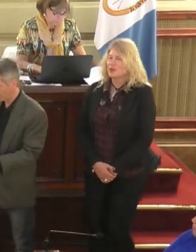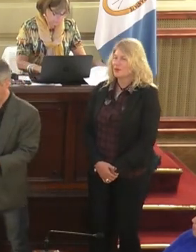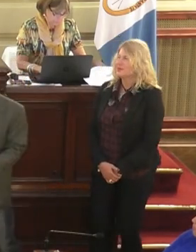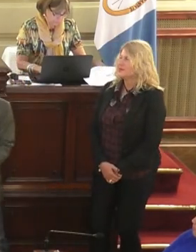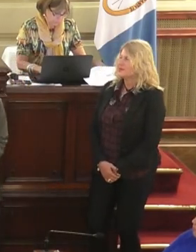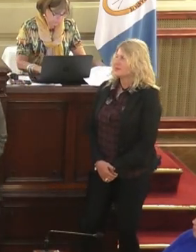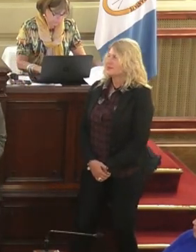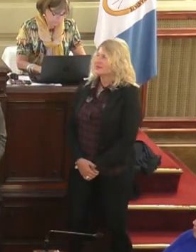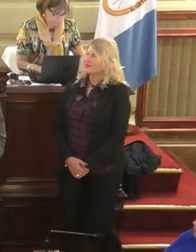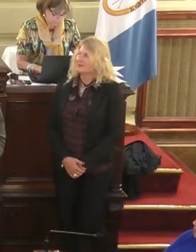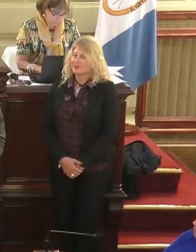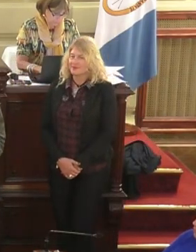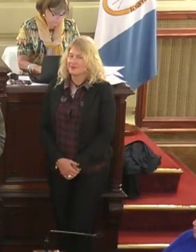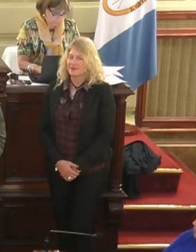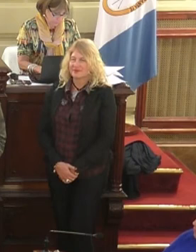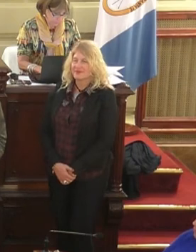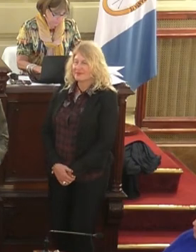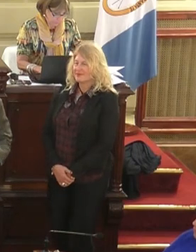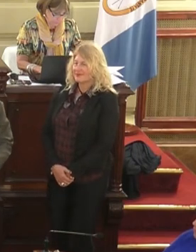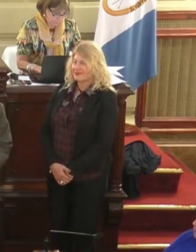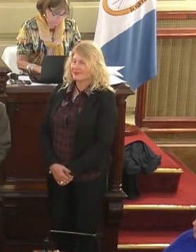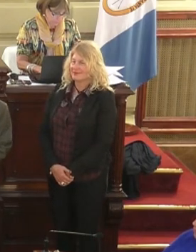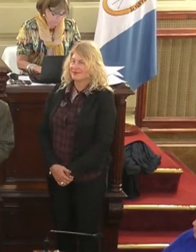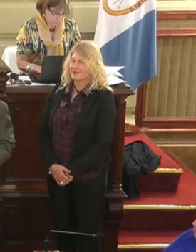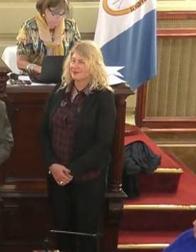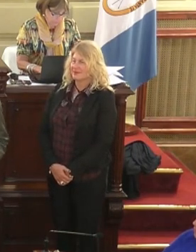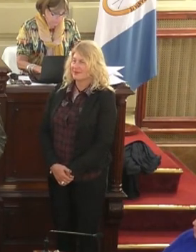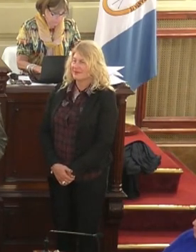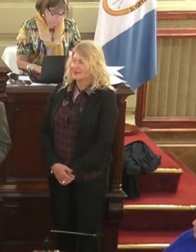Diputado Juan Manuel Díaz.